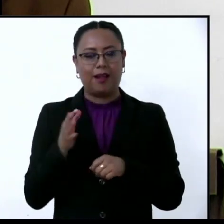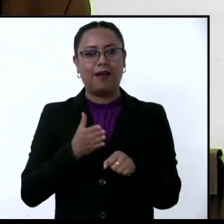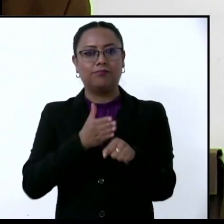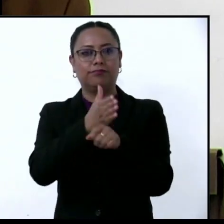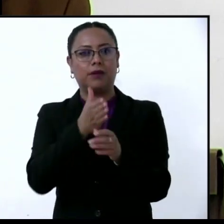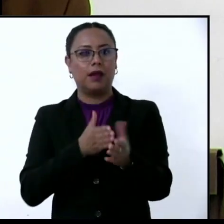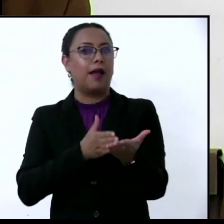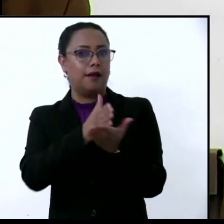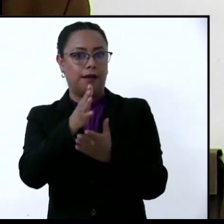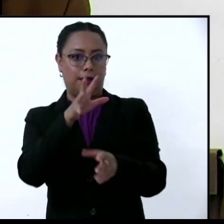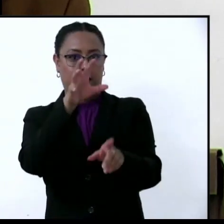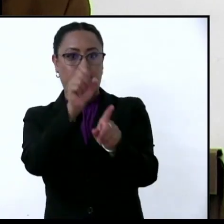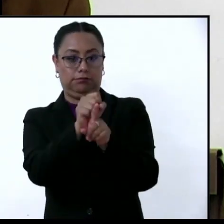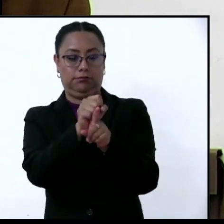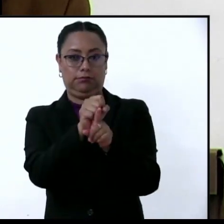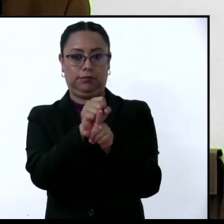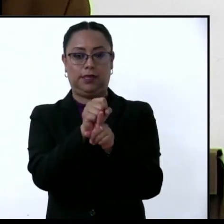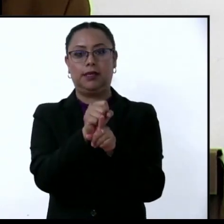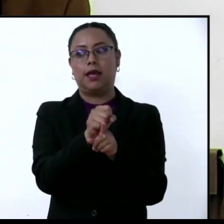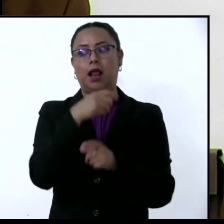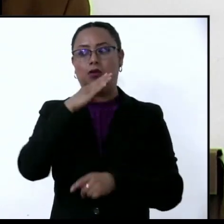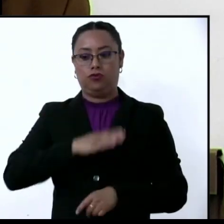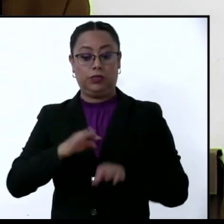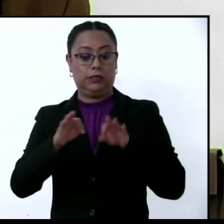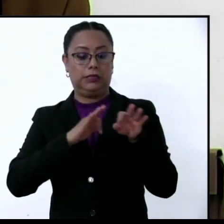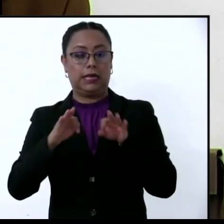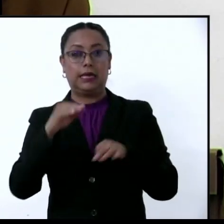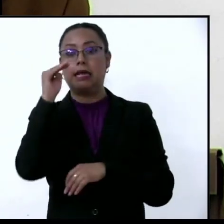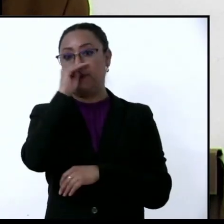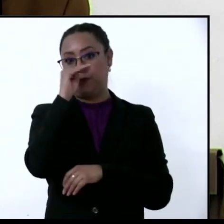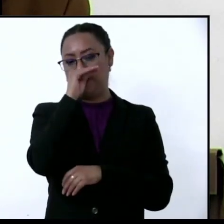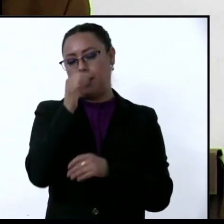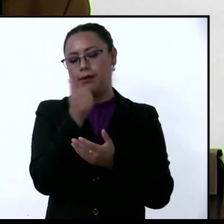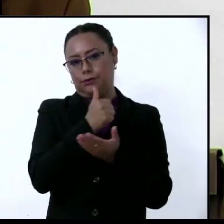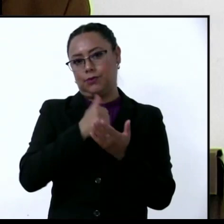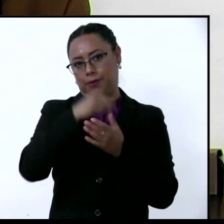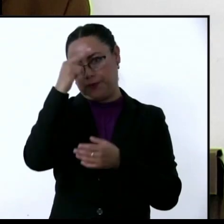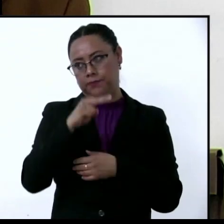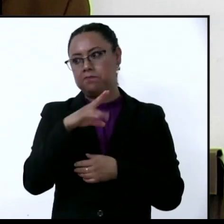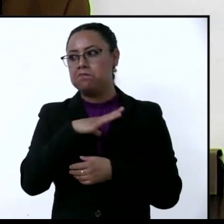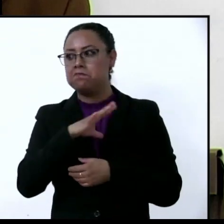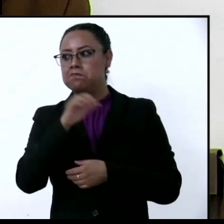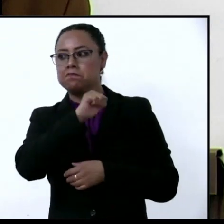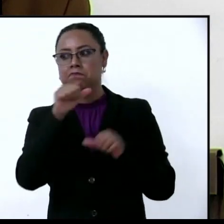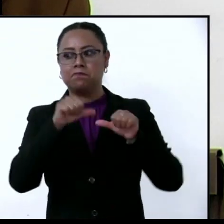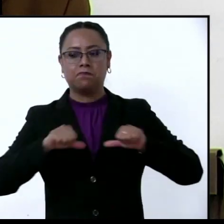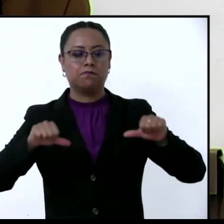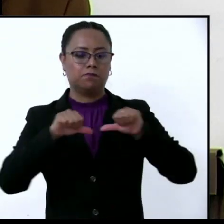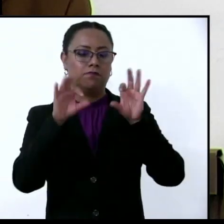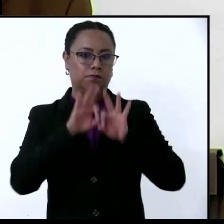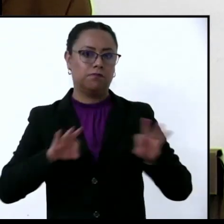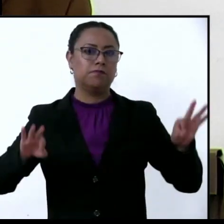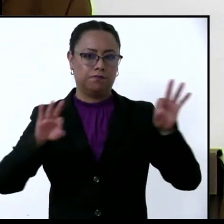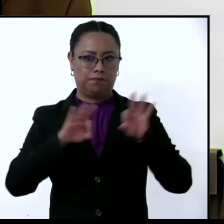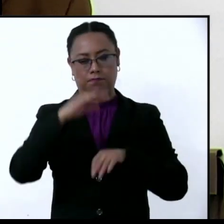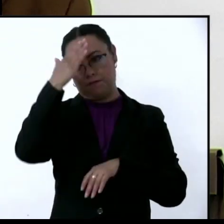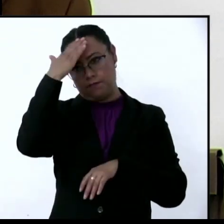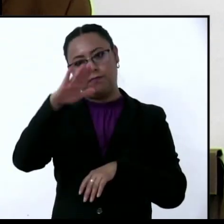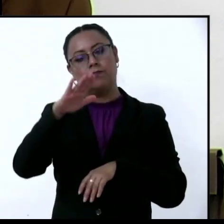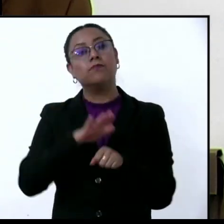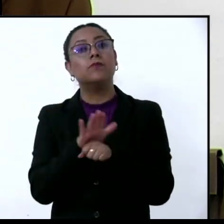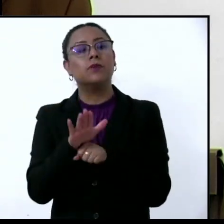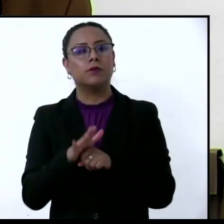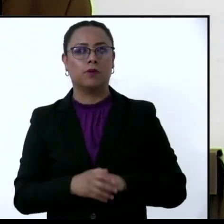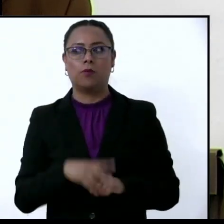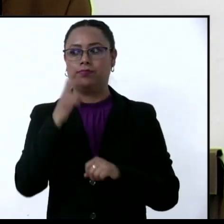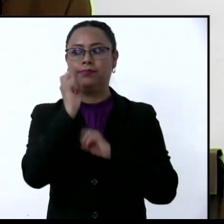manera gratuita en Ciudad de México. Y otra de las áreas que también es importante que ustedes sepan, que durante